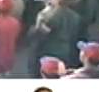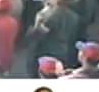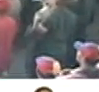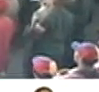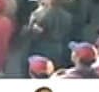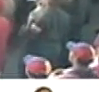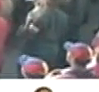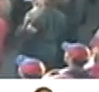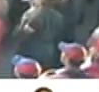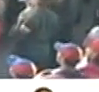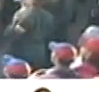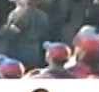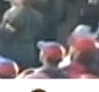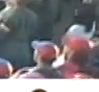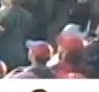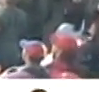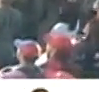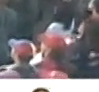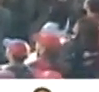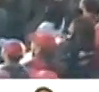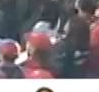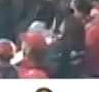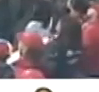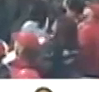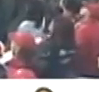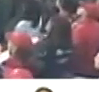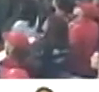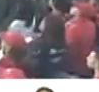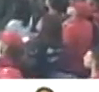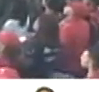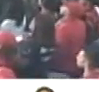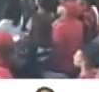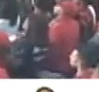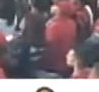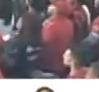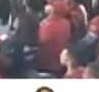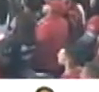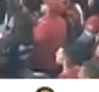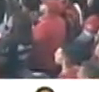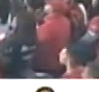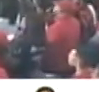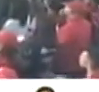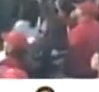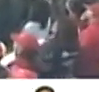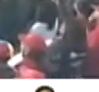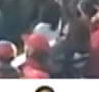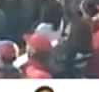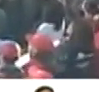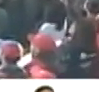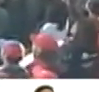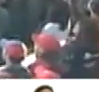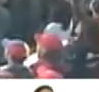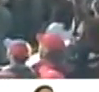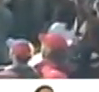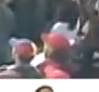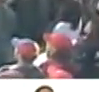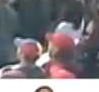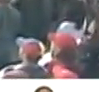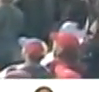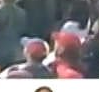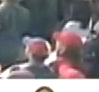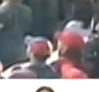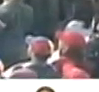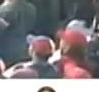del pueblo con su fuerza armada. Y así llegamos a la Fuerza Armada Nacional Bolivariana, llena de mujeres